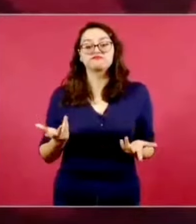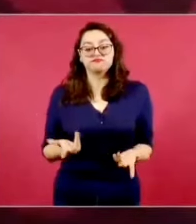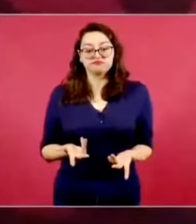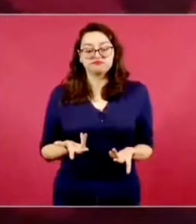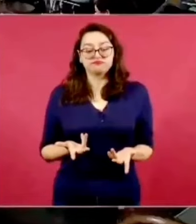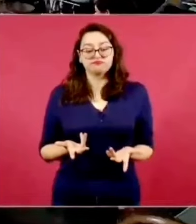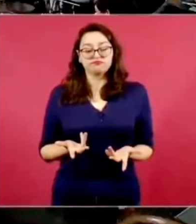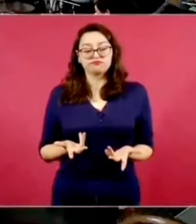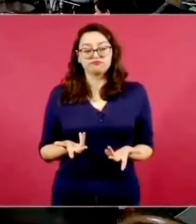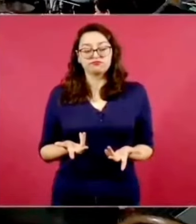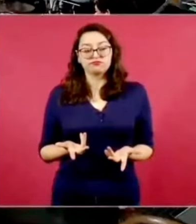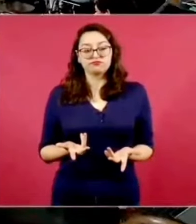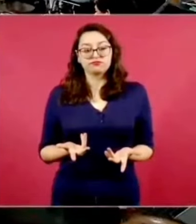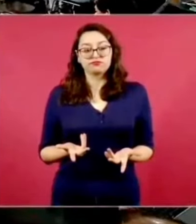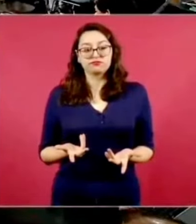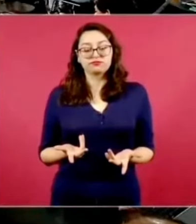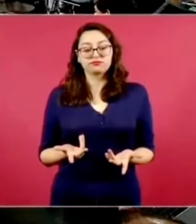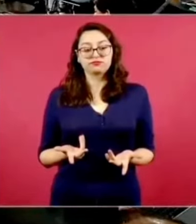eh